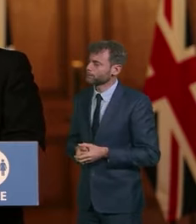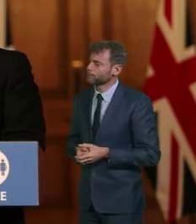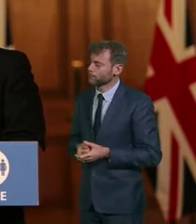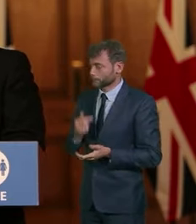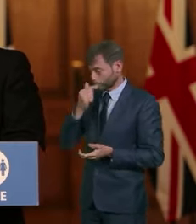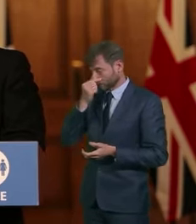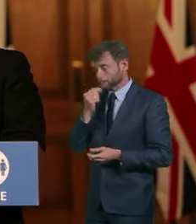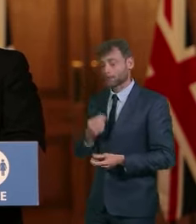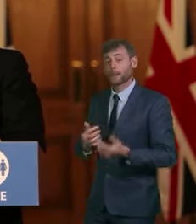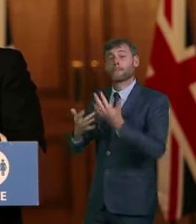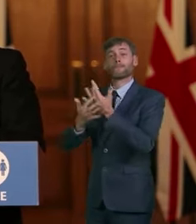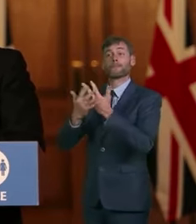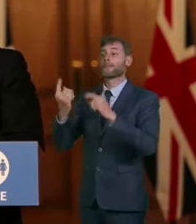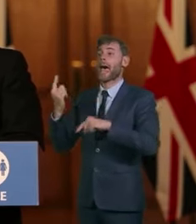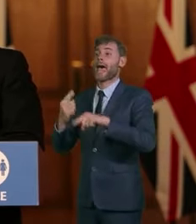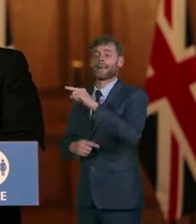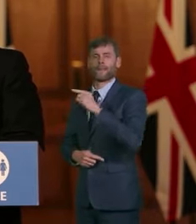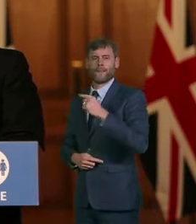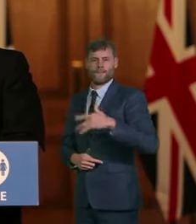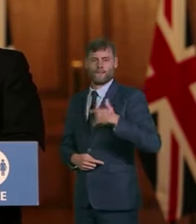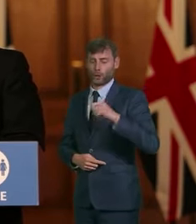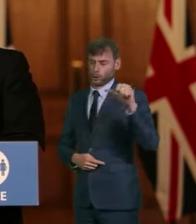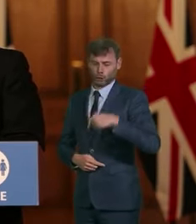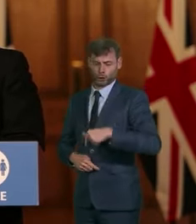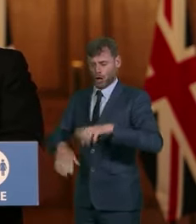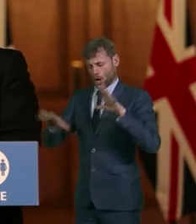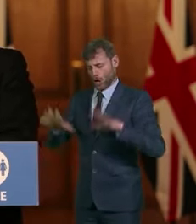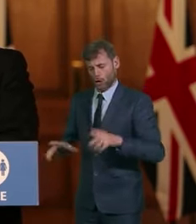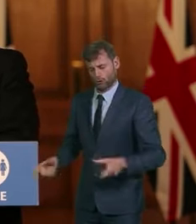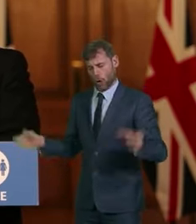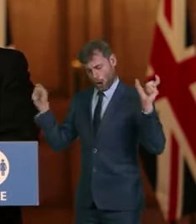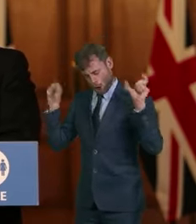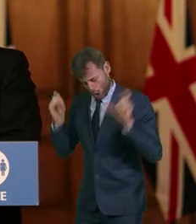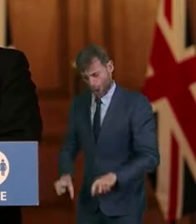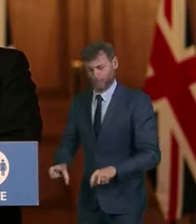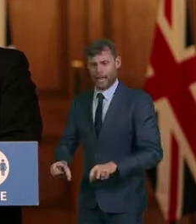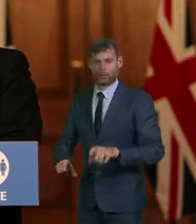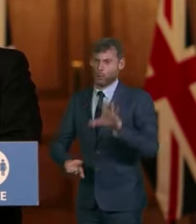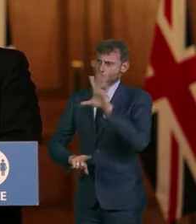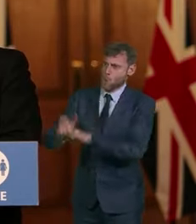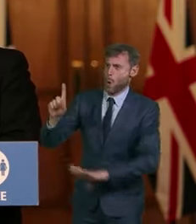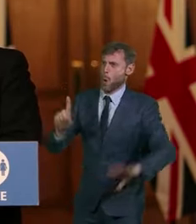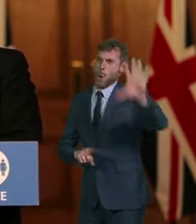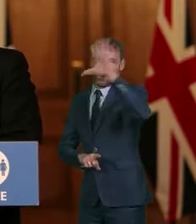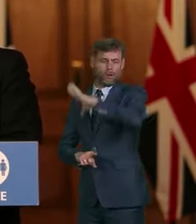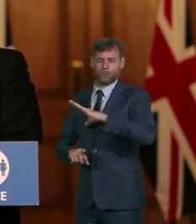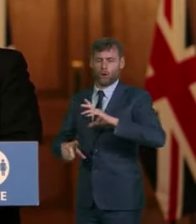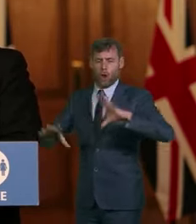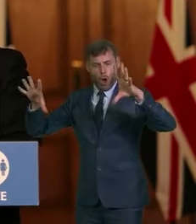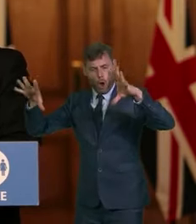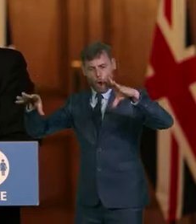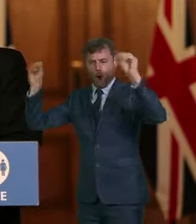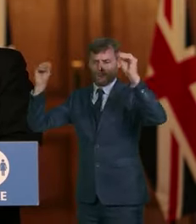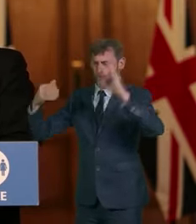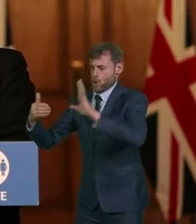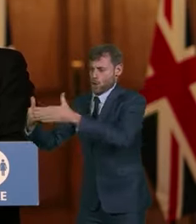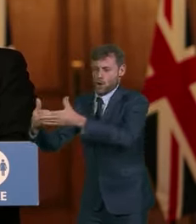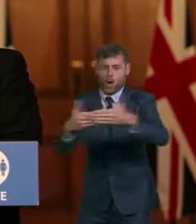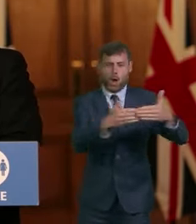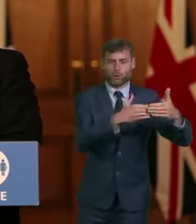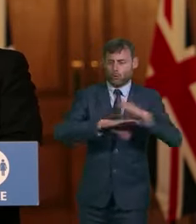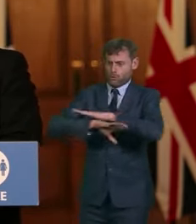ahora tenemos que cerrar con llave todo el lugar desde John O'Groats hasta Land's End. Apaga las luces, cierra la